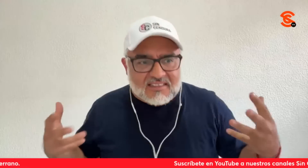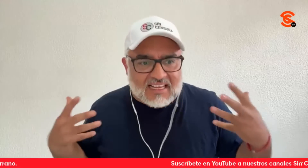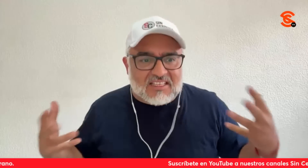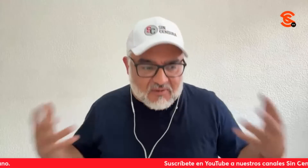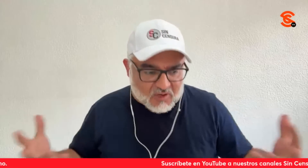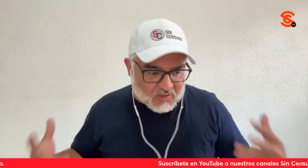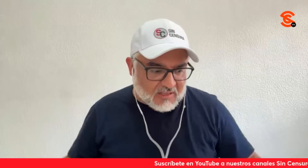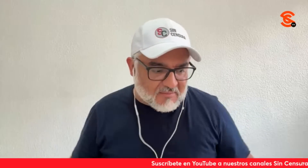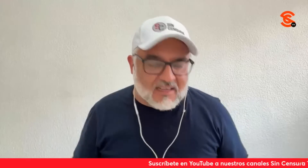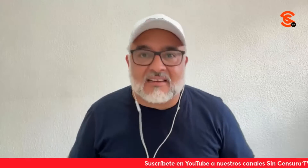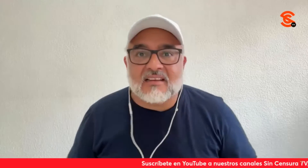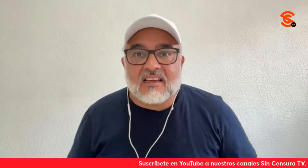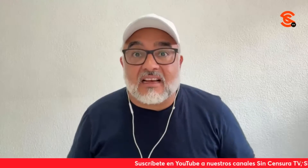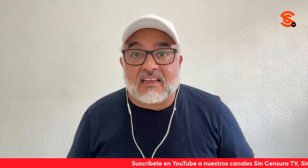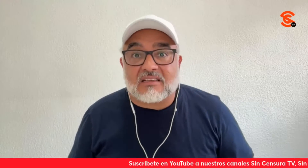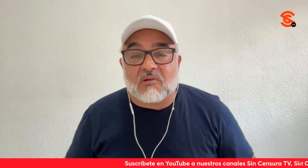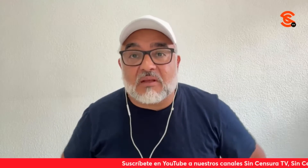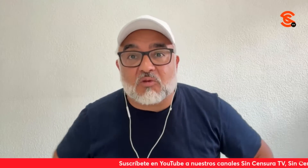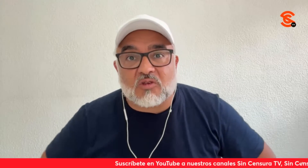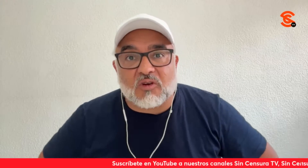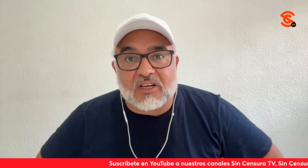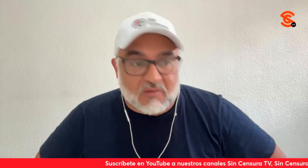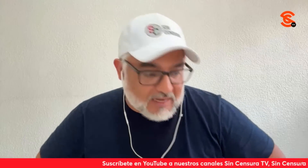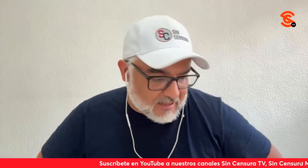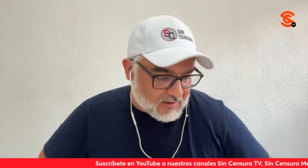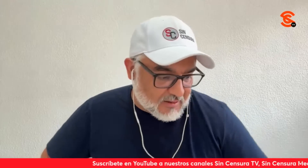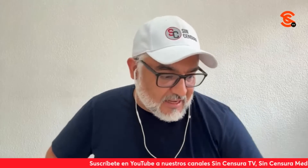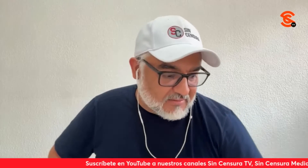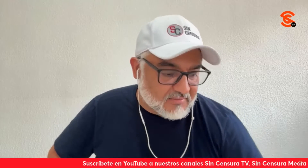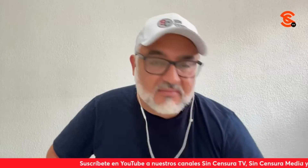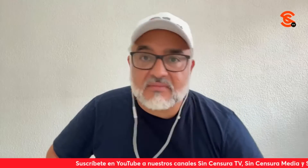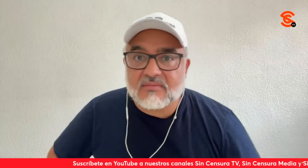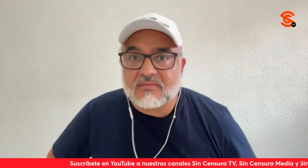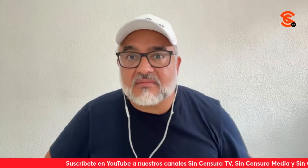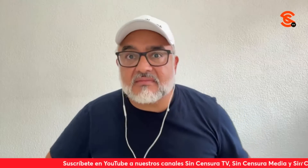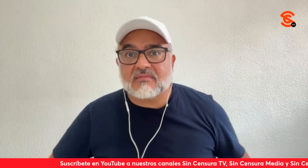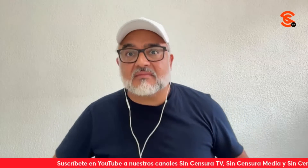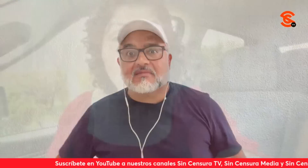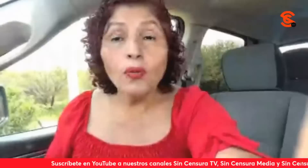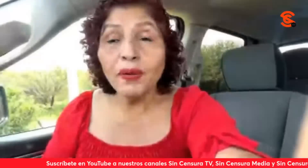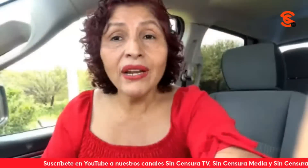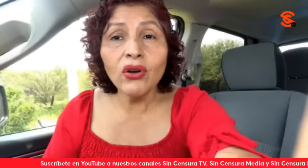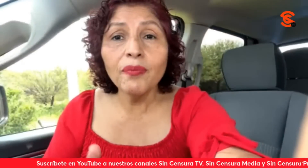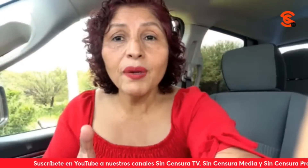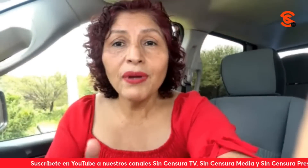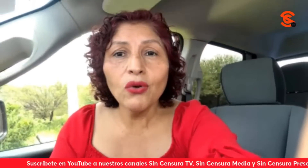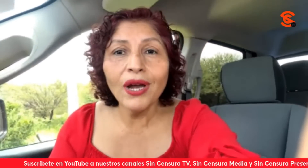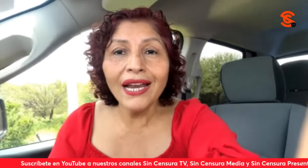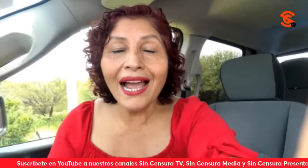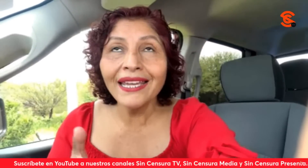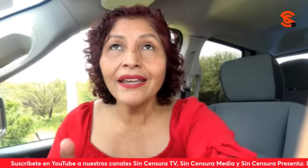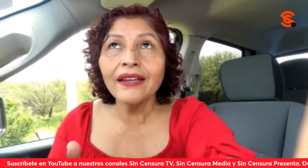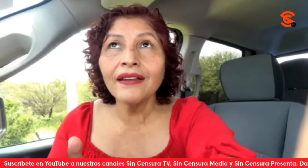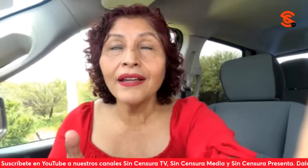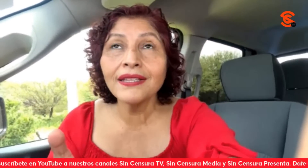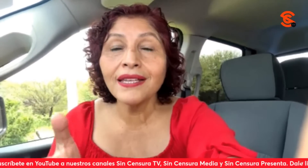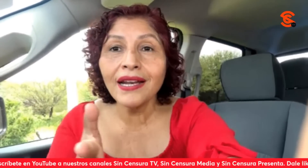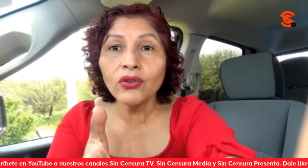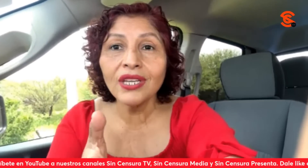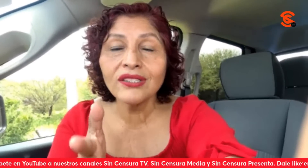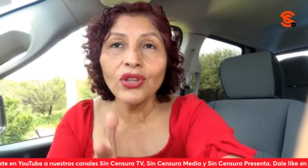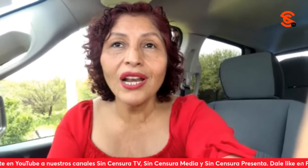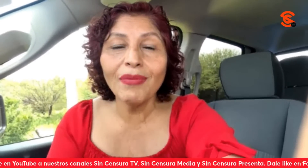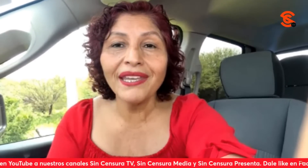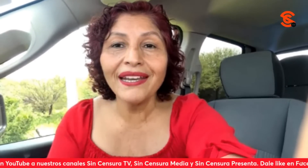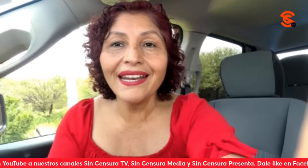que es tan sabroso también en este momento histórico, Marta Olivia. Sí, claro. Primero, en primer lugar, hay que regresar